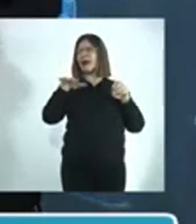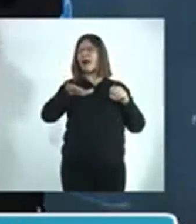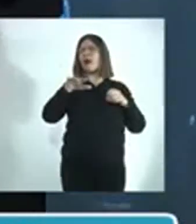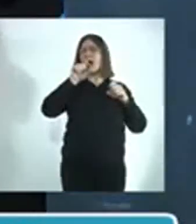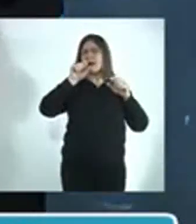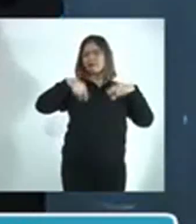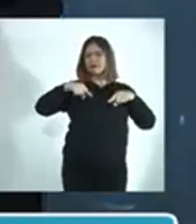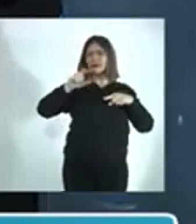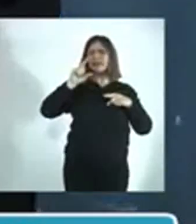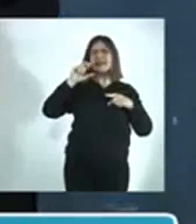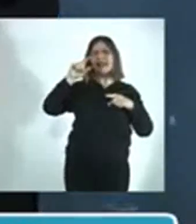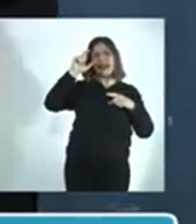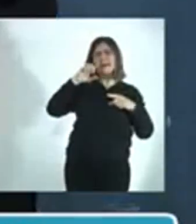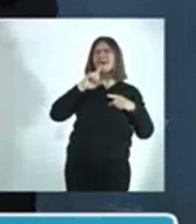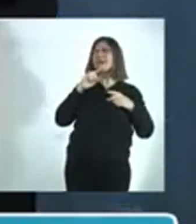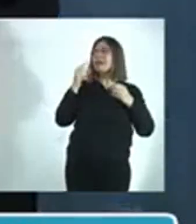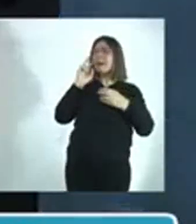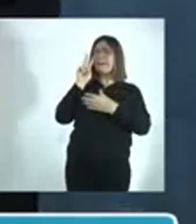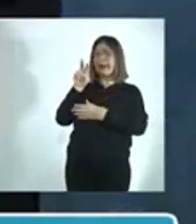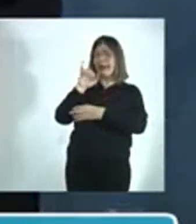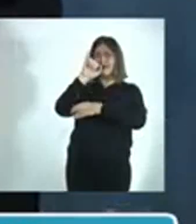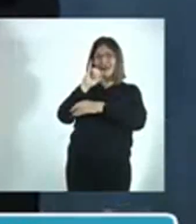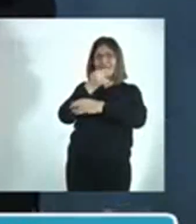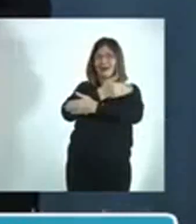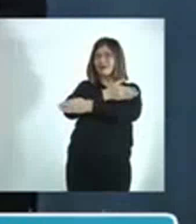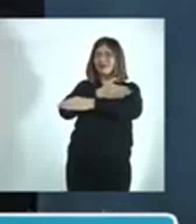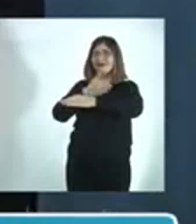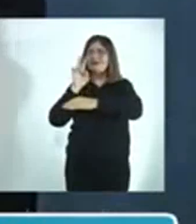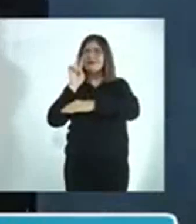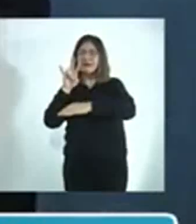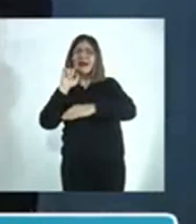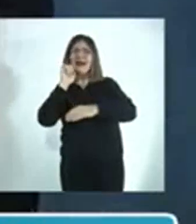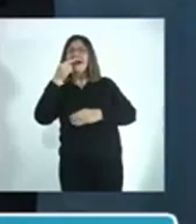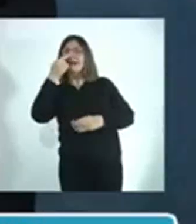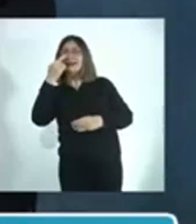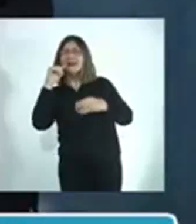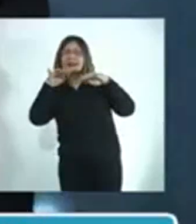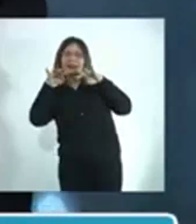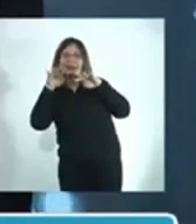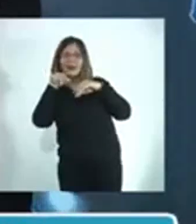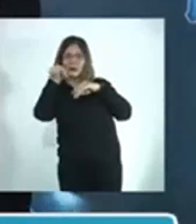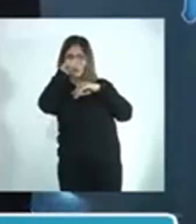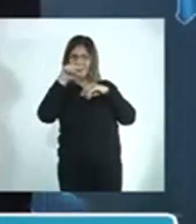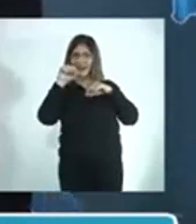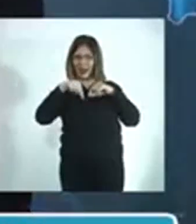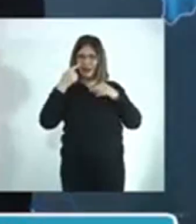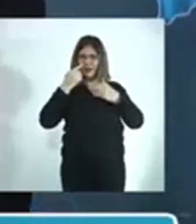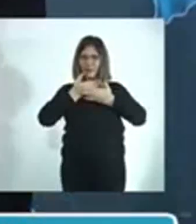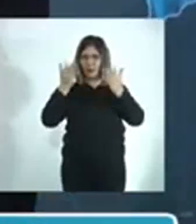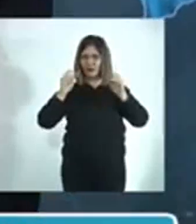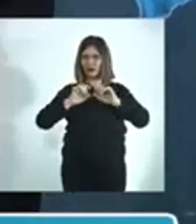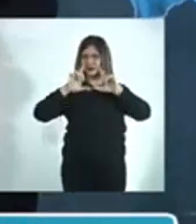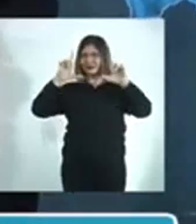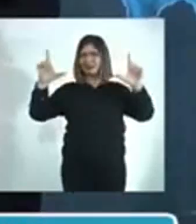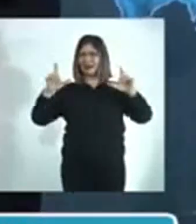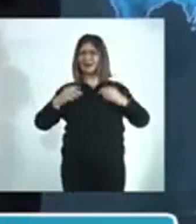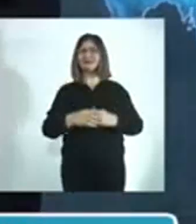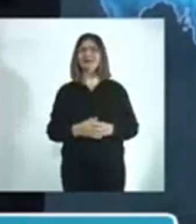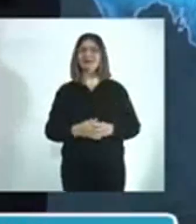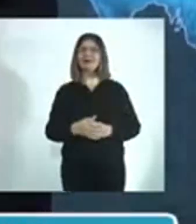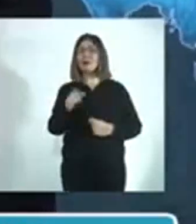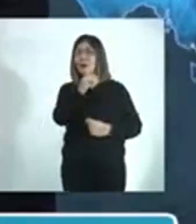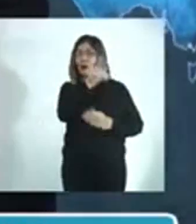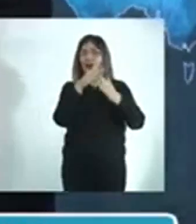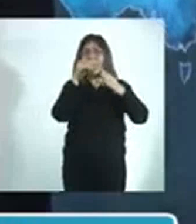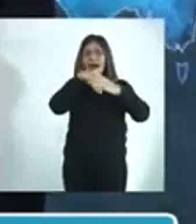Centro de Innovación. Miren este video, ok, creo que va a ser maravilloso tenerlo allí, compartirlo con todos los integrantes de la casa, aquellos que